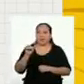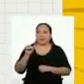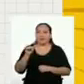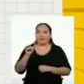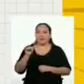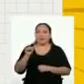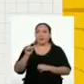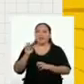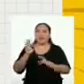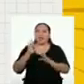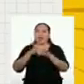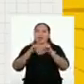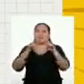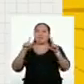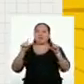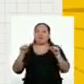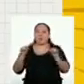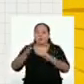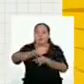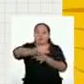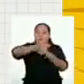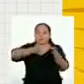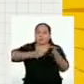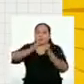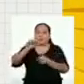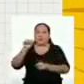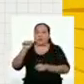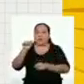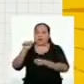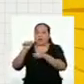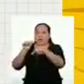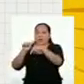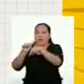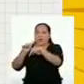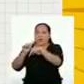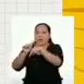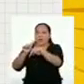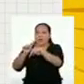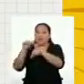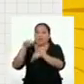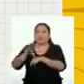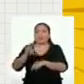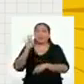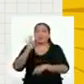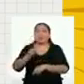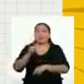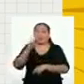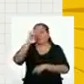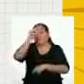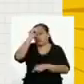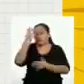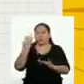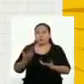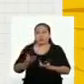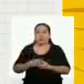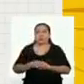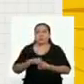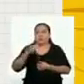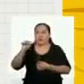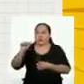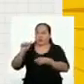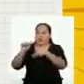Ahora reemplazamos las cantidades. A sub n es lo que nos piden encontrar y que no conocemos. O sea,